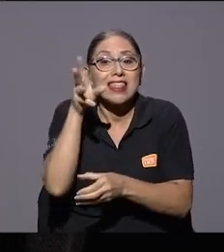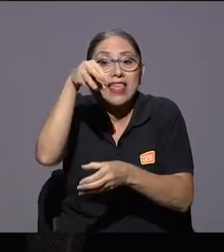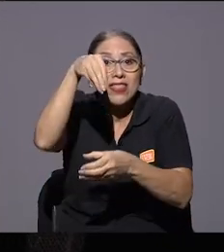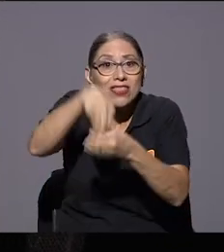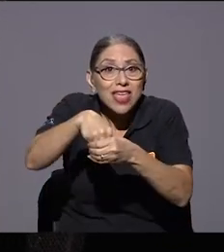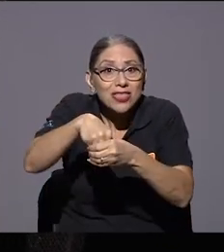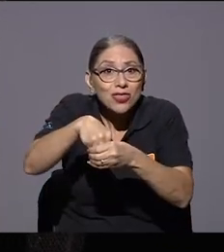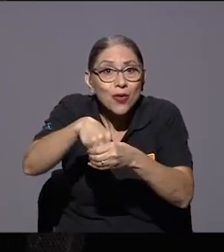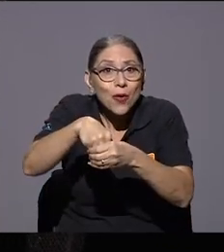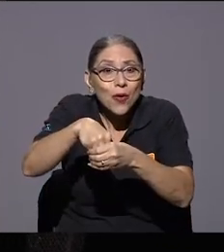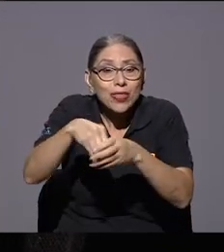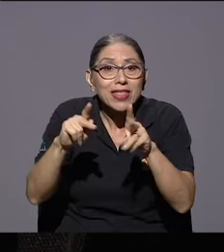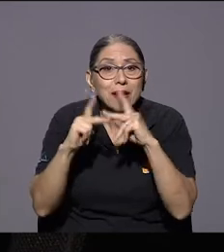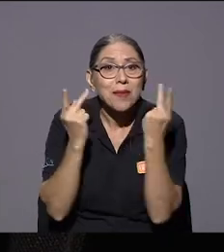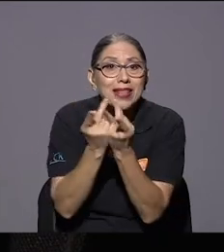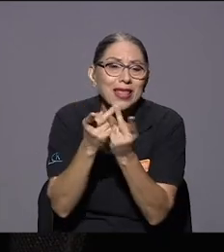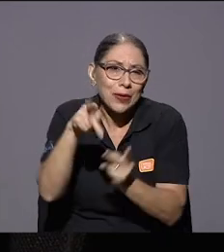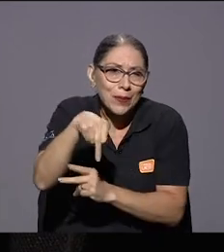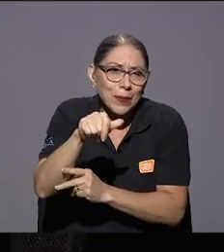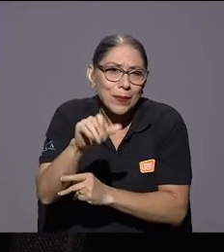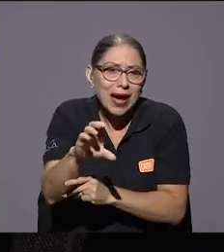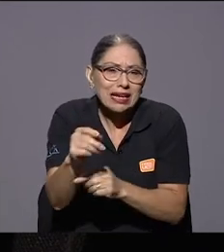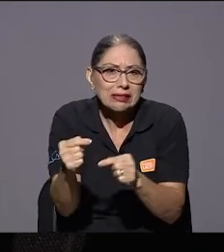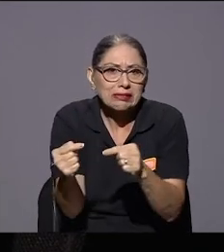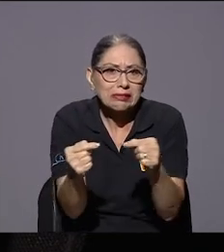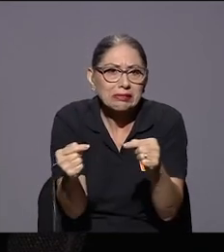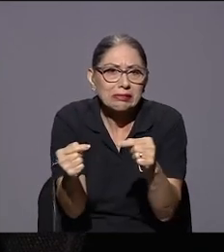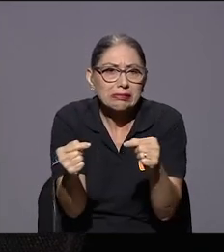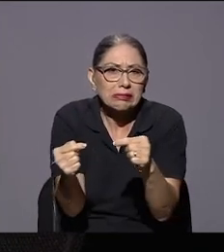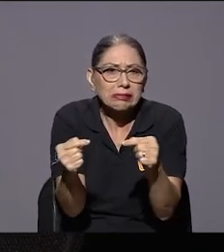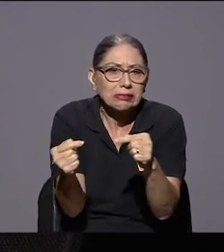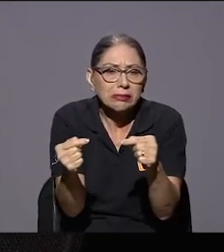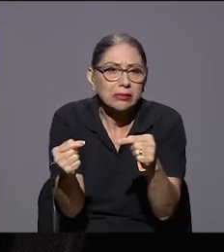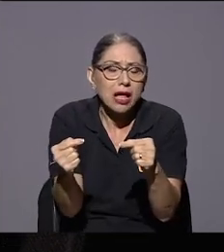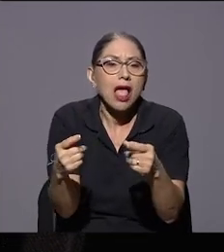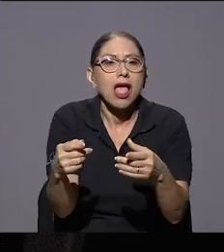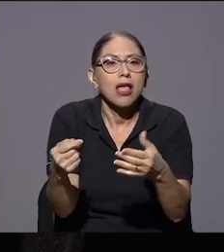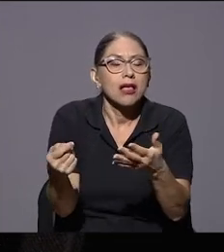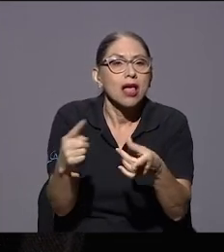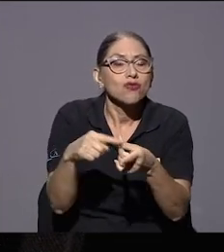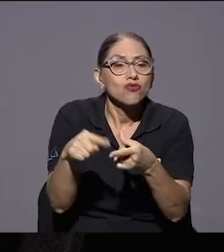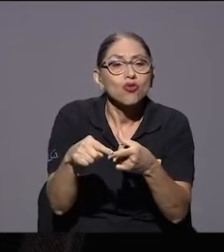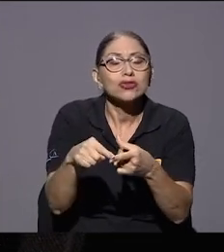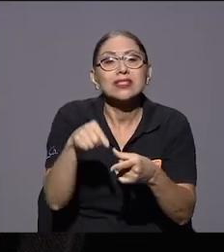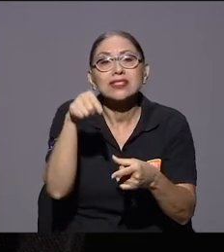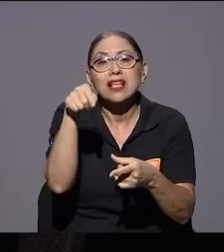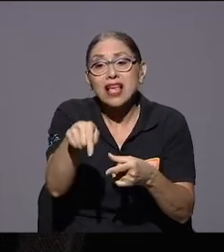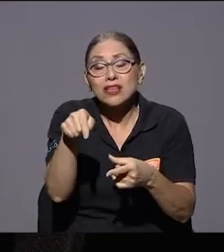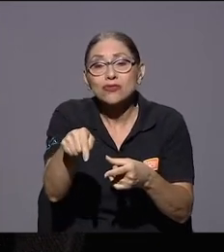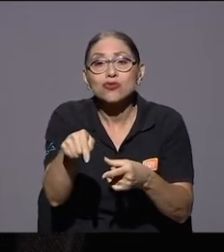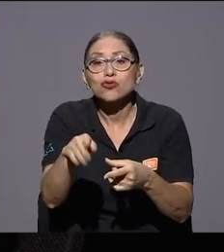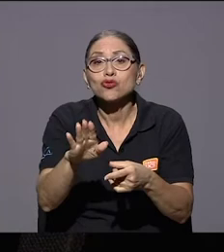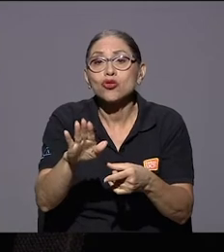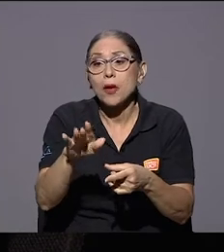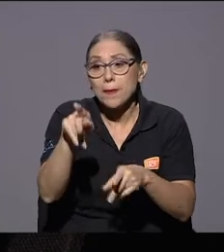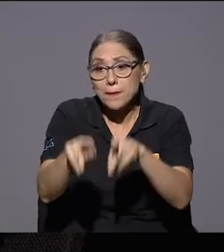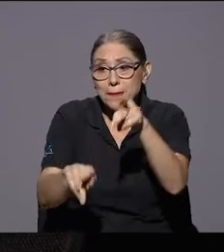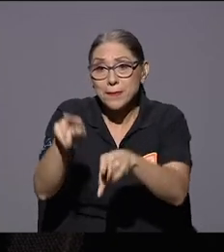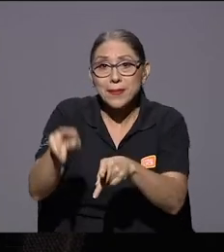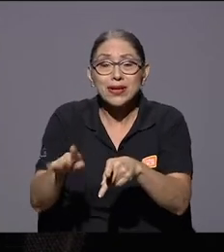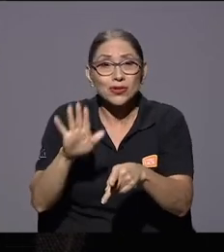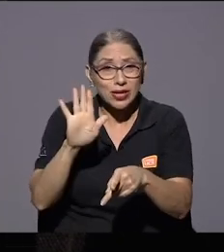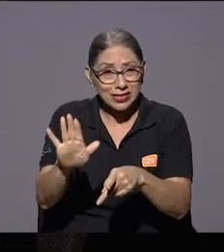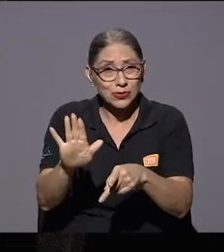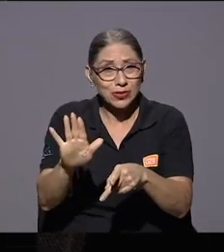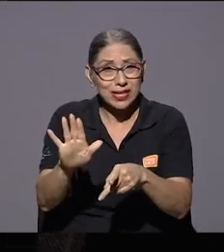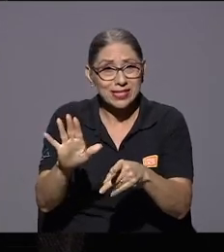PAC, ¿sí?, van garantizando que sean sus piezas vinculadas a grupos, fuerzas internas